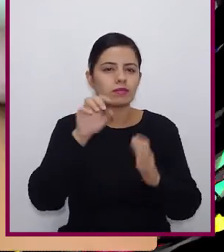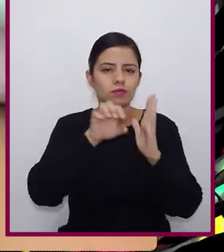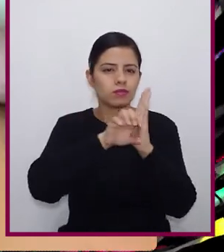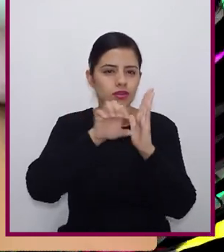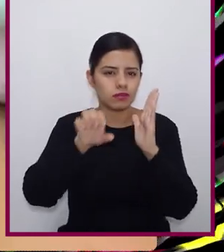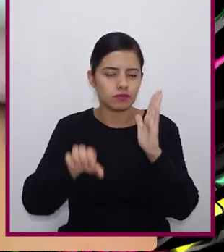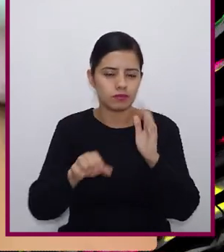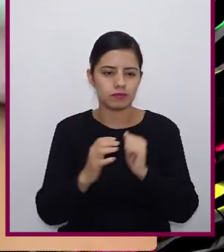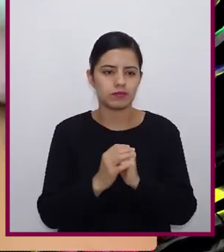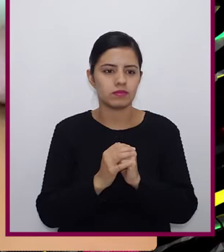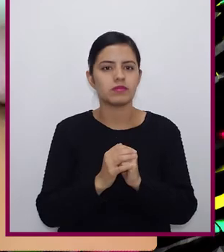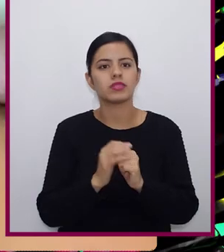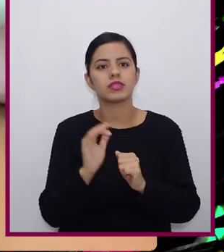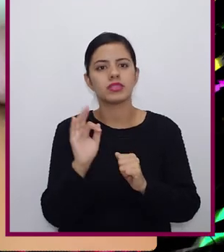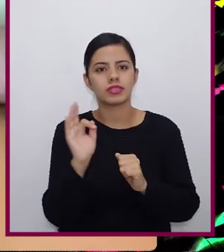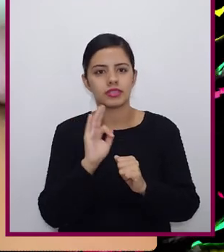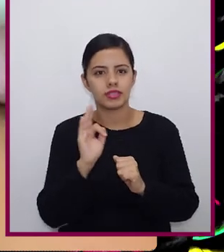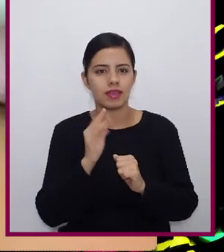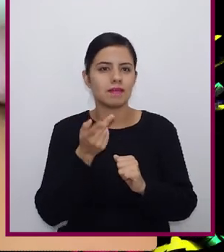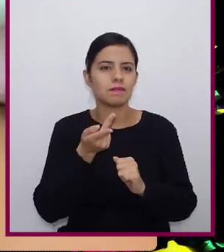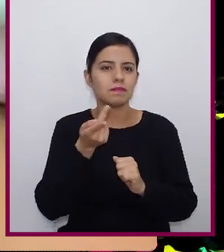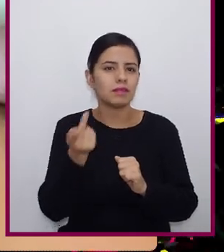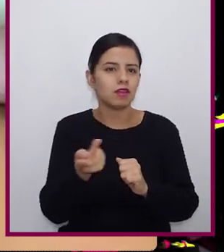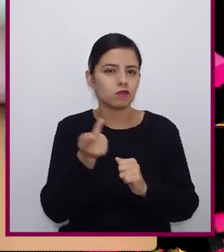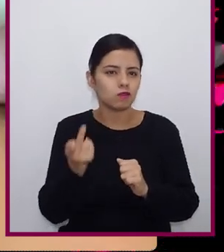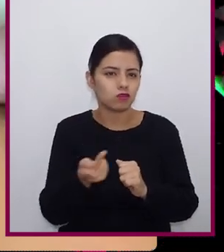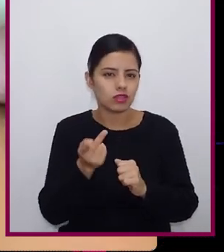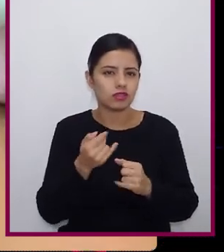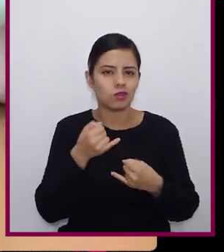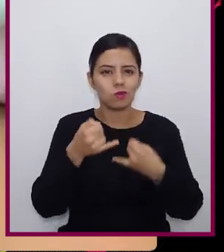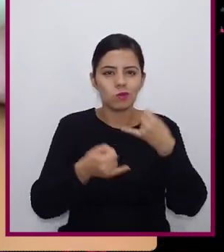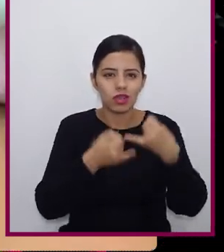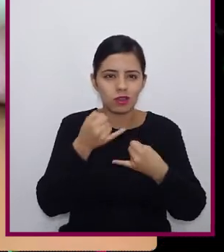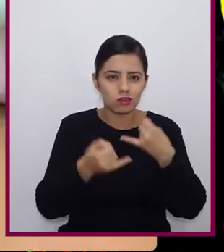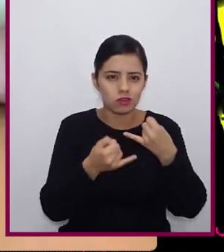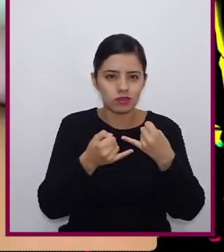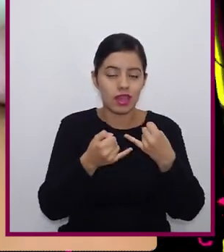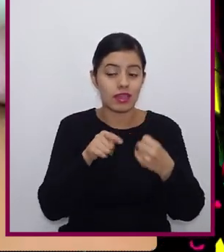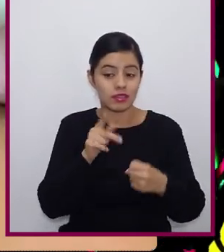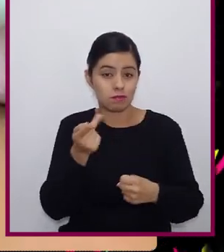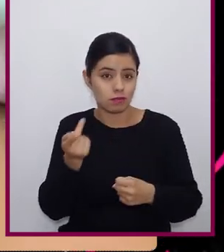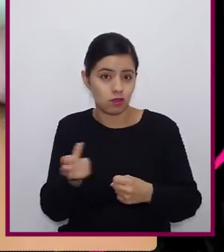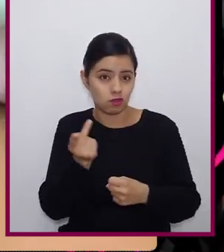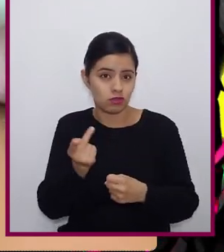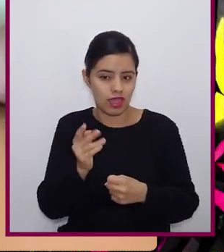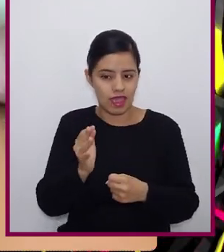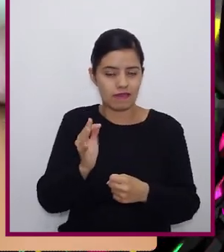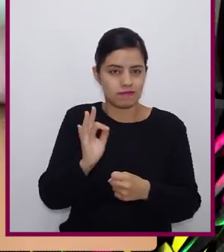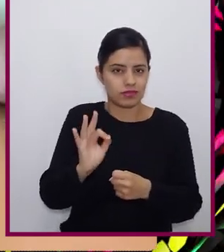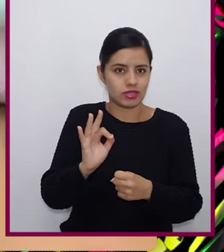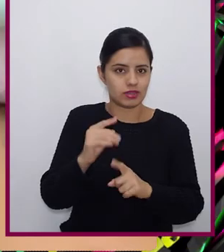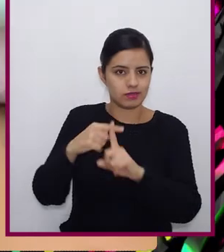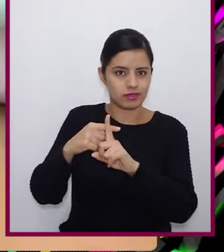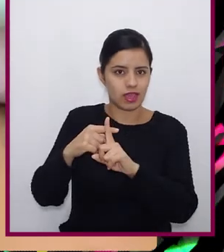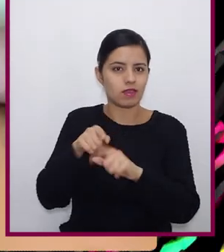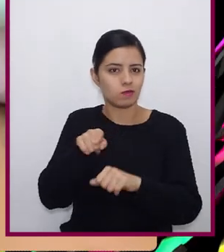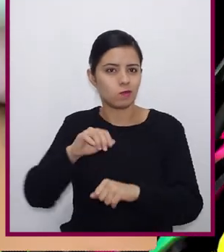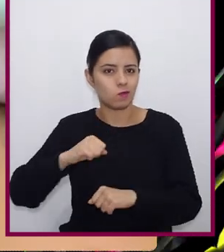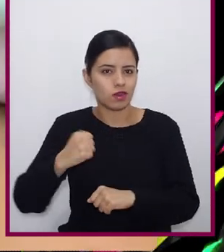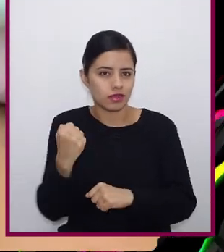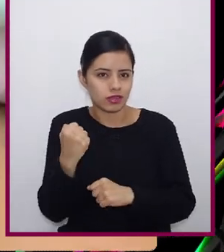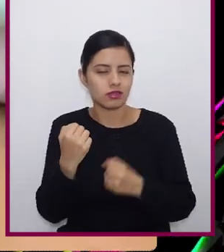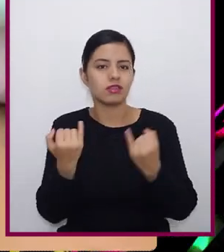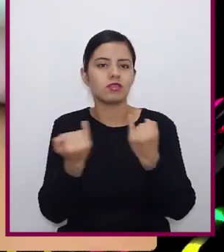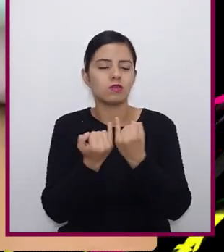ejemplo, almacenar el número de preguntas acertadas en un juego de azar. También pudiera ser para almacenar el total de puntos